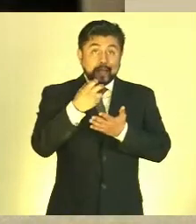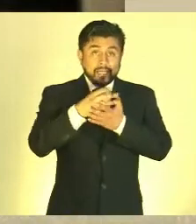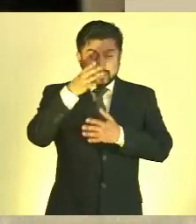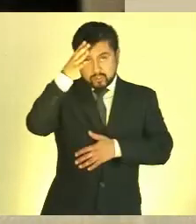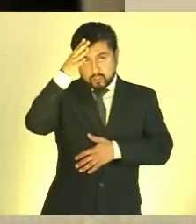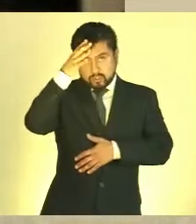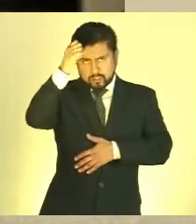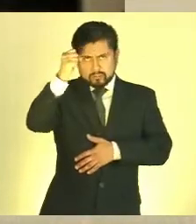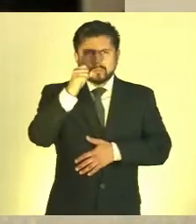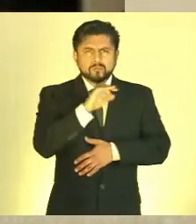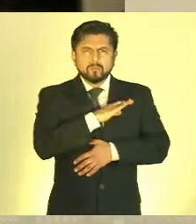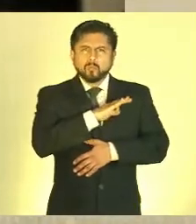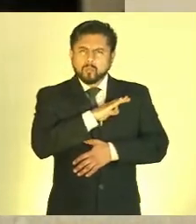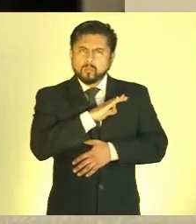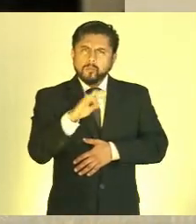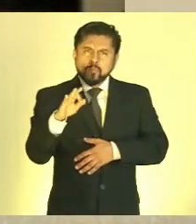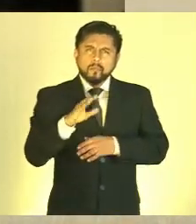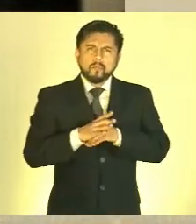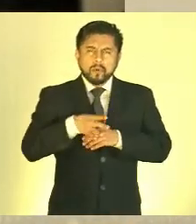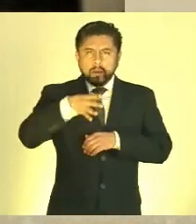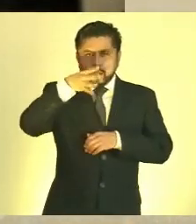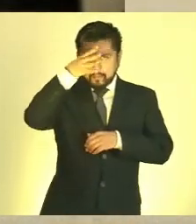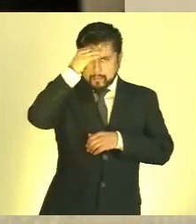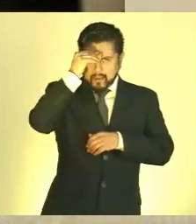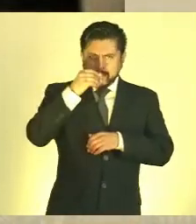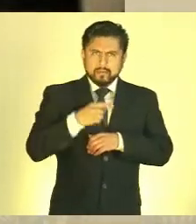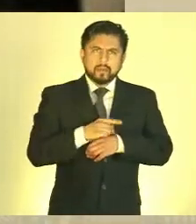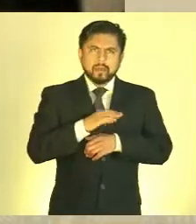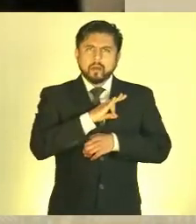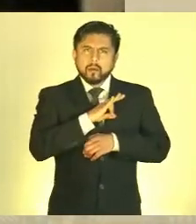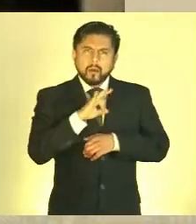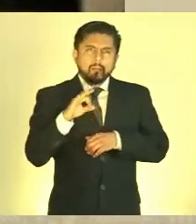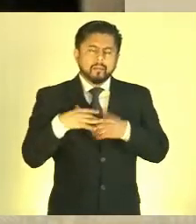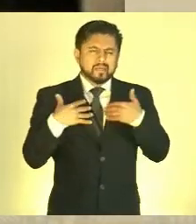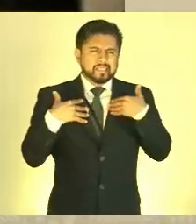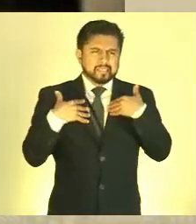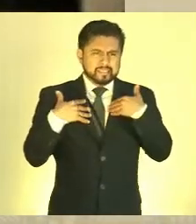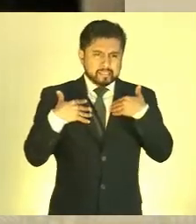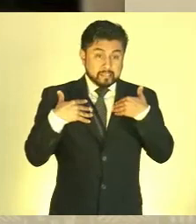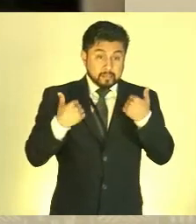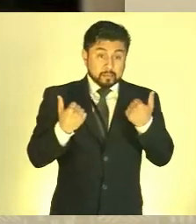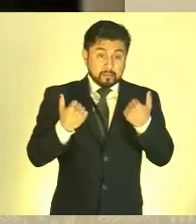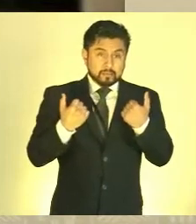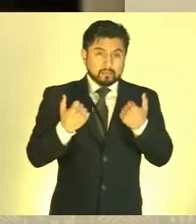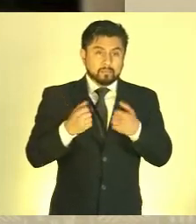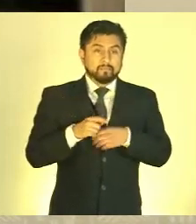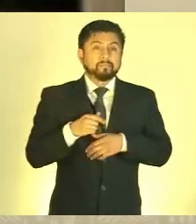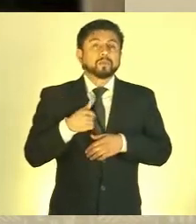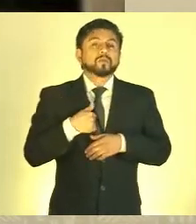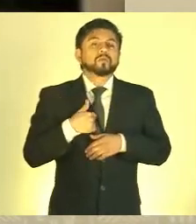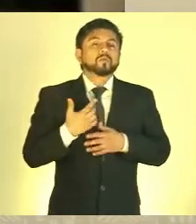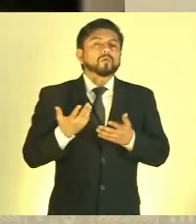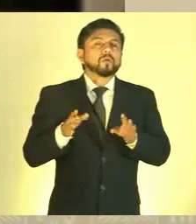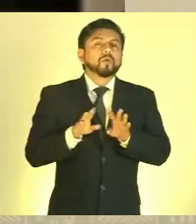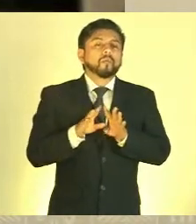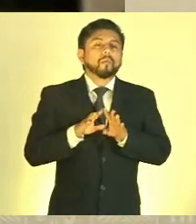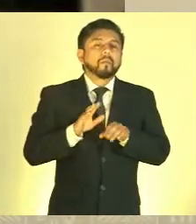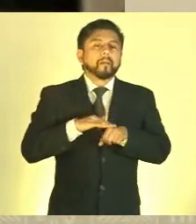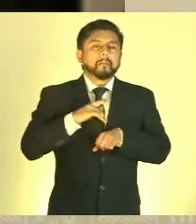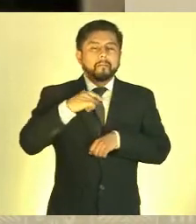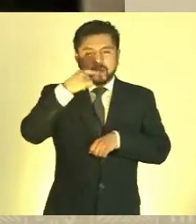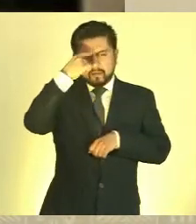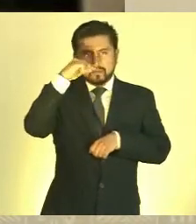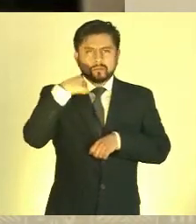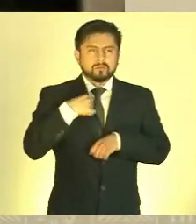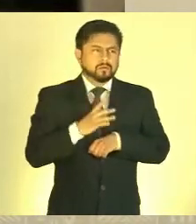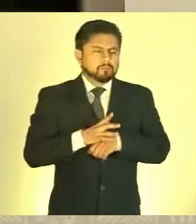aprender, se pueden entender, ¿no? Se pueden entender, y yo tengo la ventaja que yo los explico como yo los